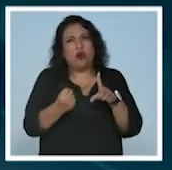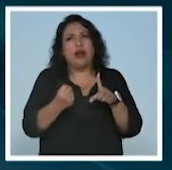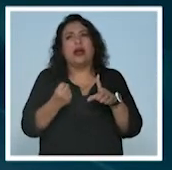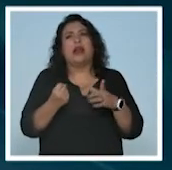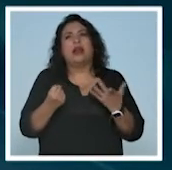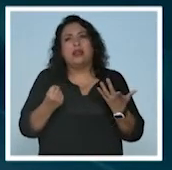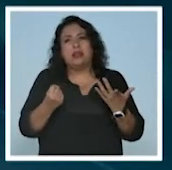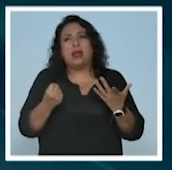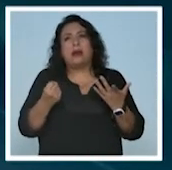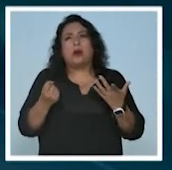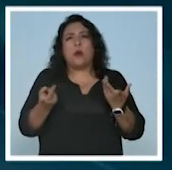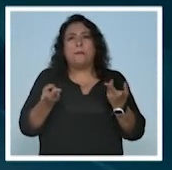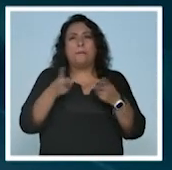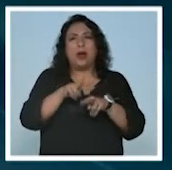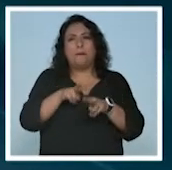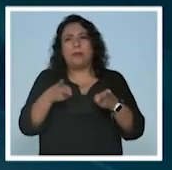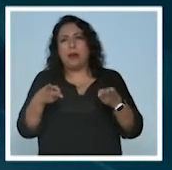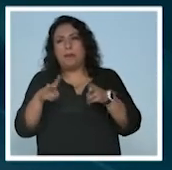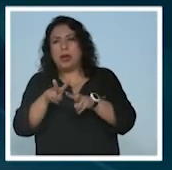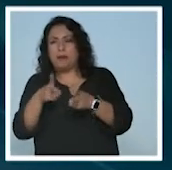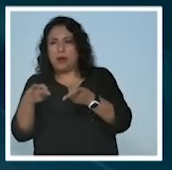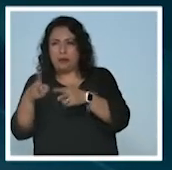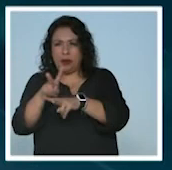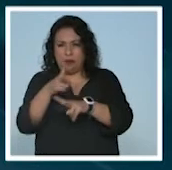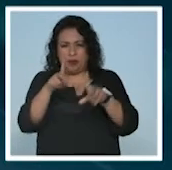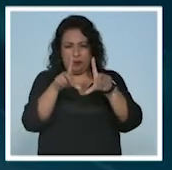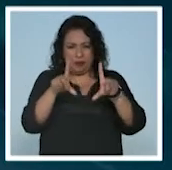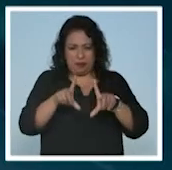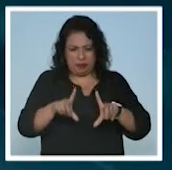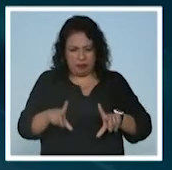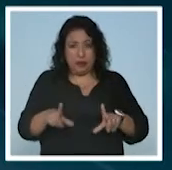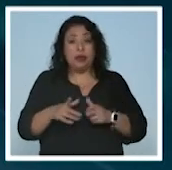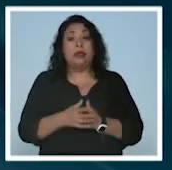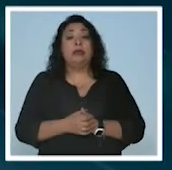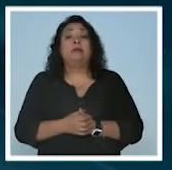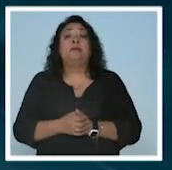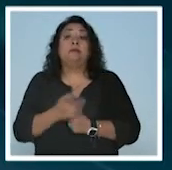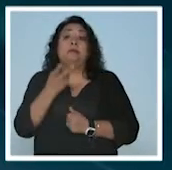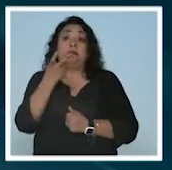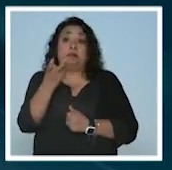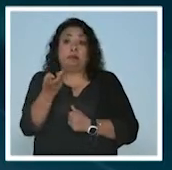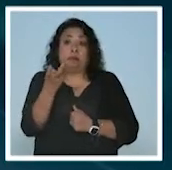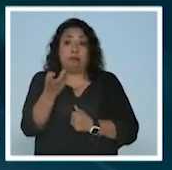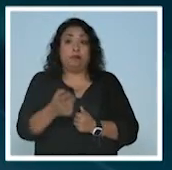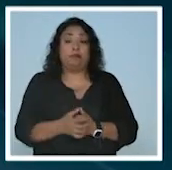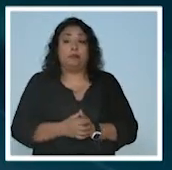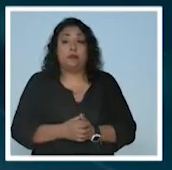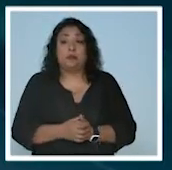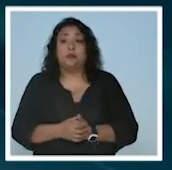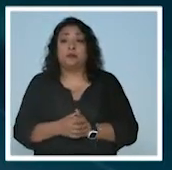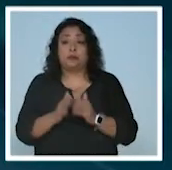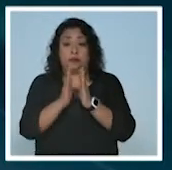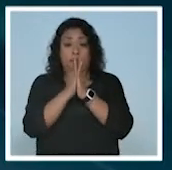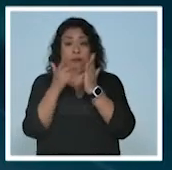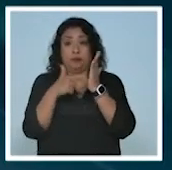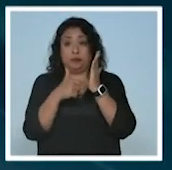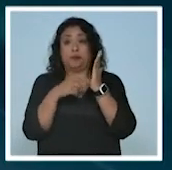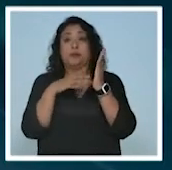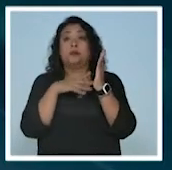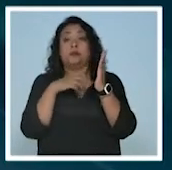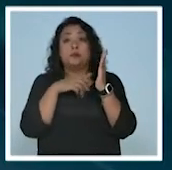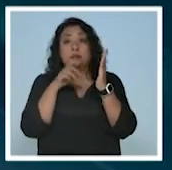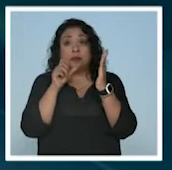van alternando los unos con los otros, de manera que frente a este libro tengo